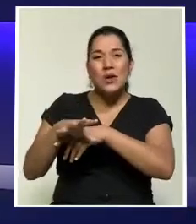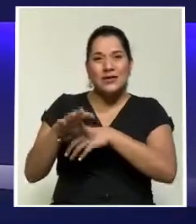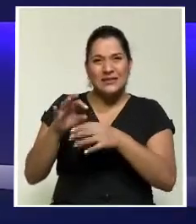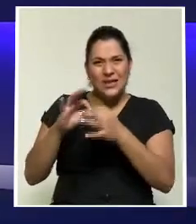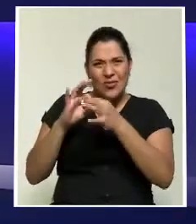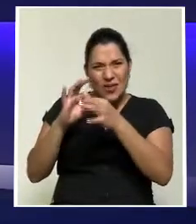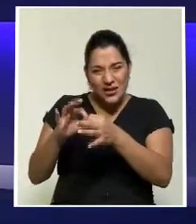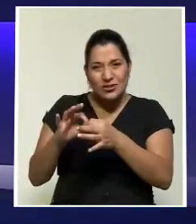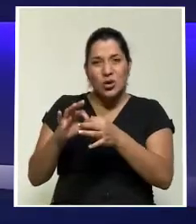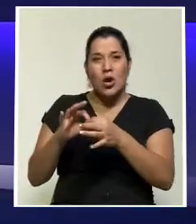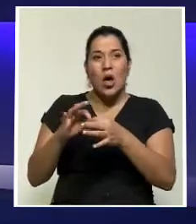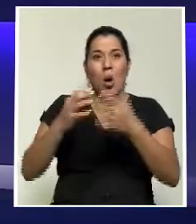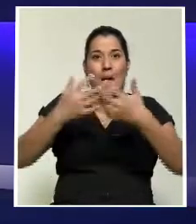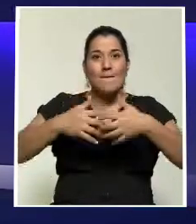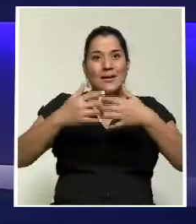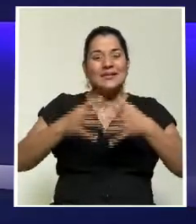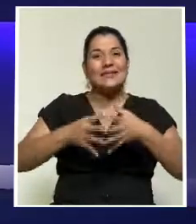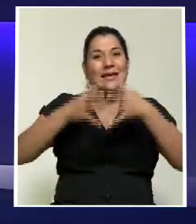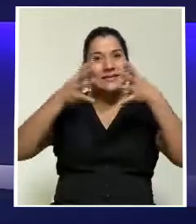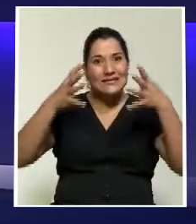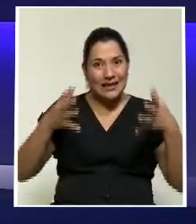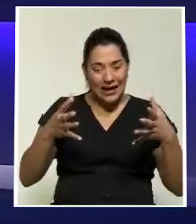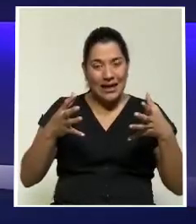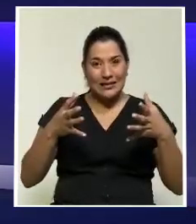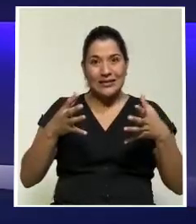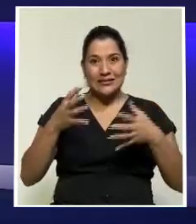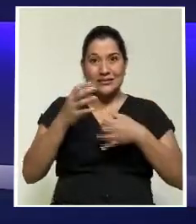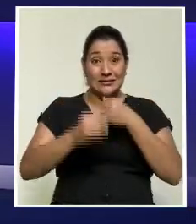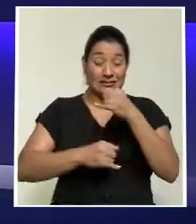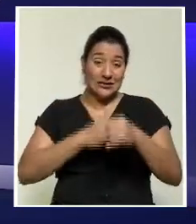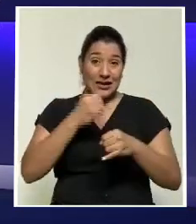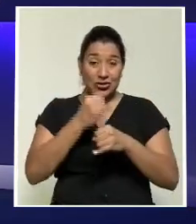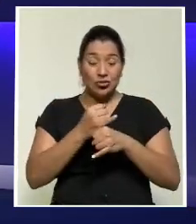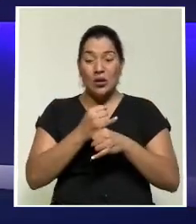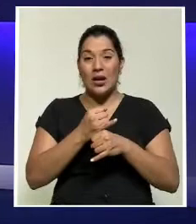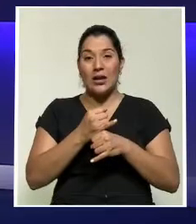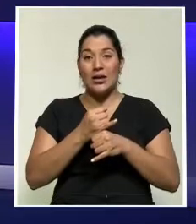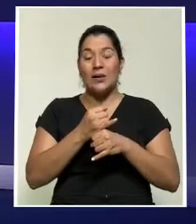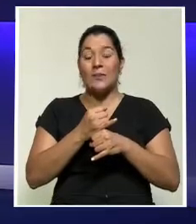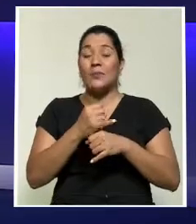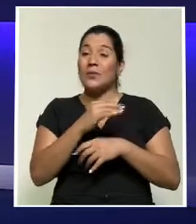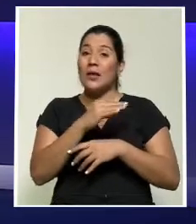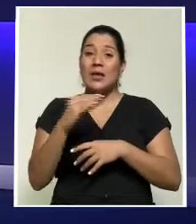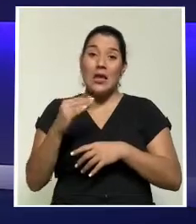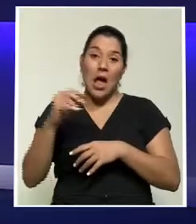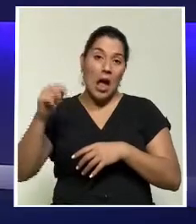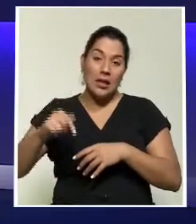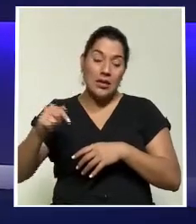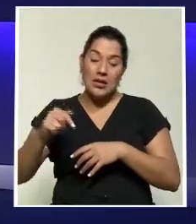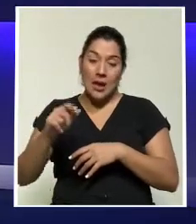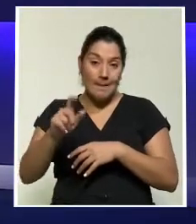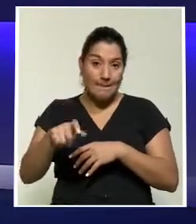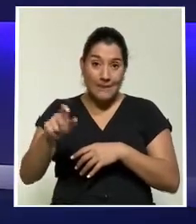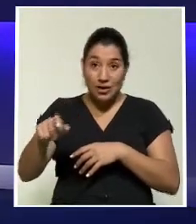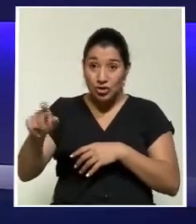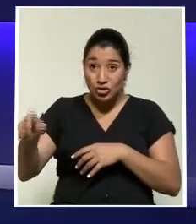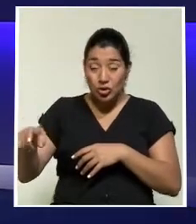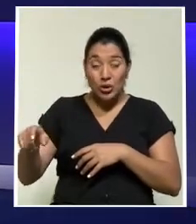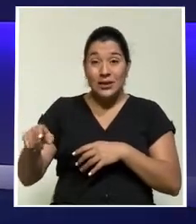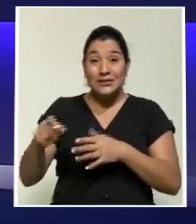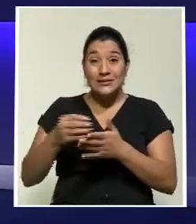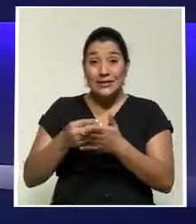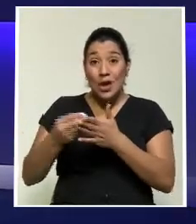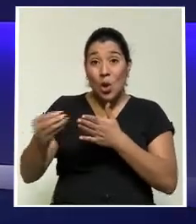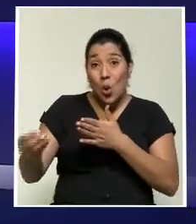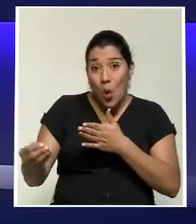capitales financieros y de intereses en los mercados internacionales, y efectivamente acá pues las personas que le compran